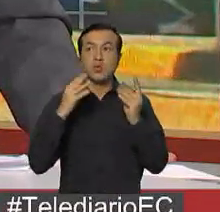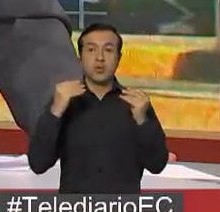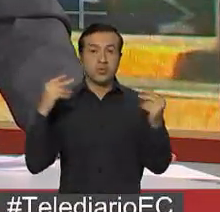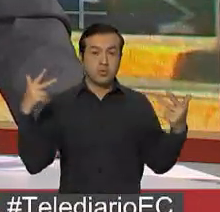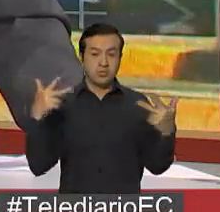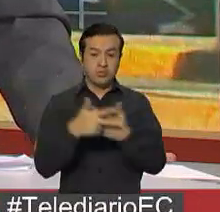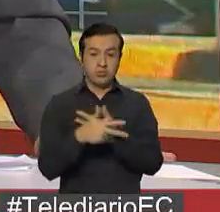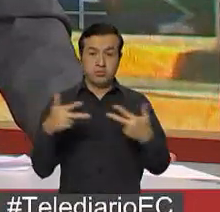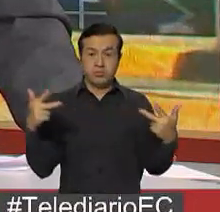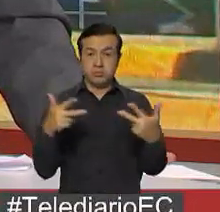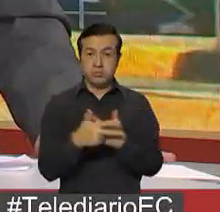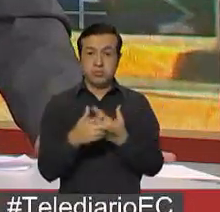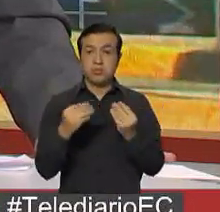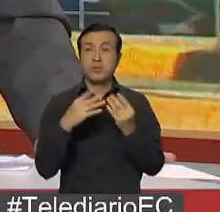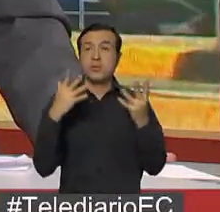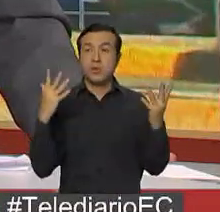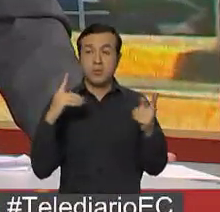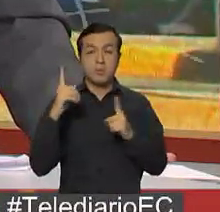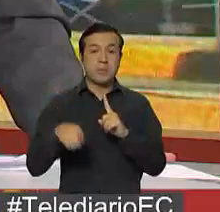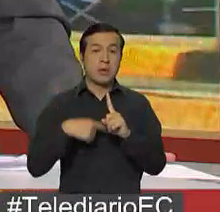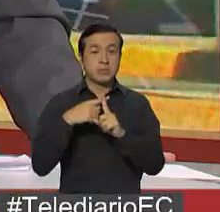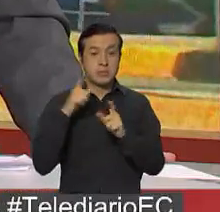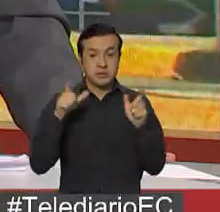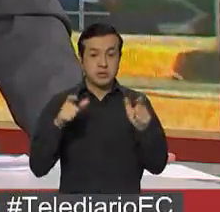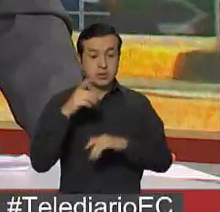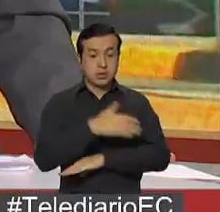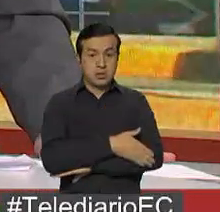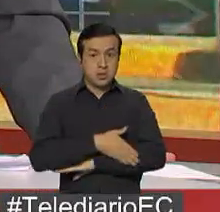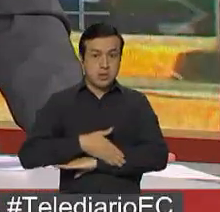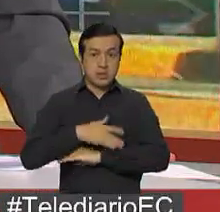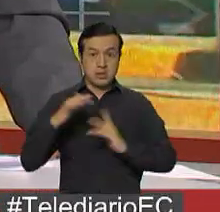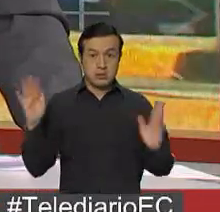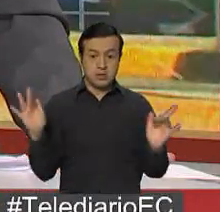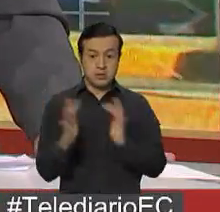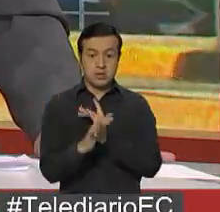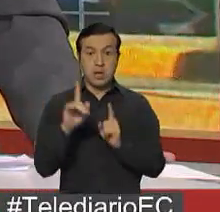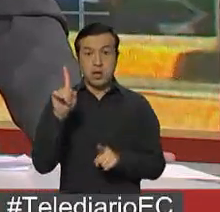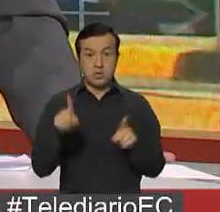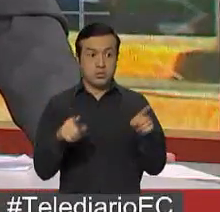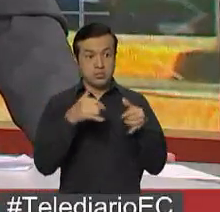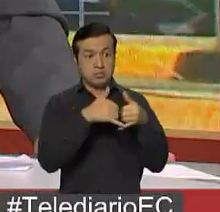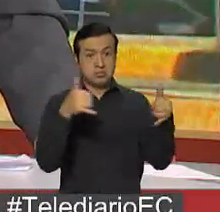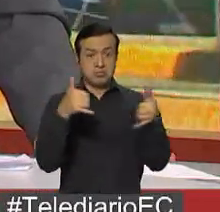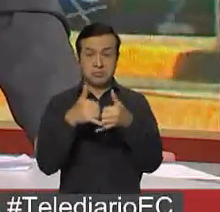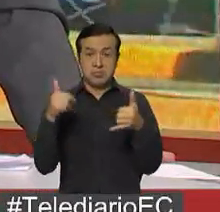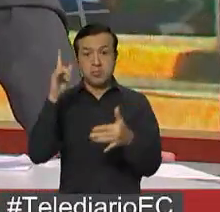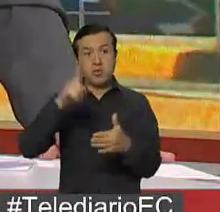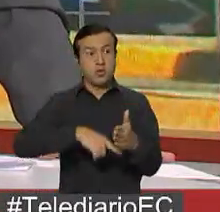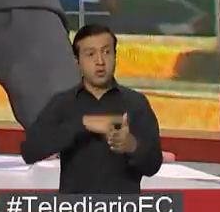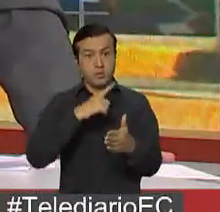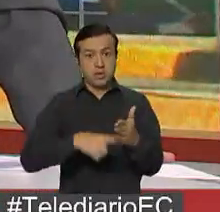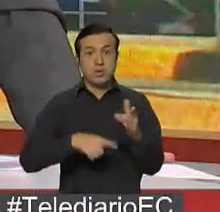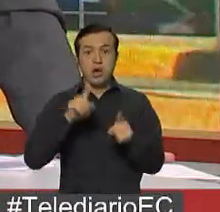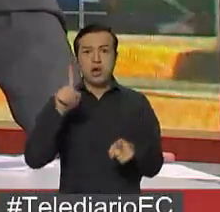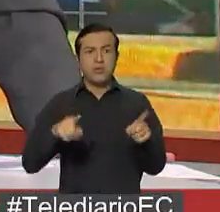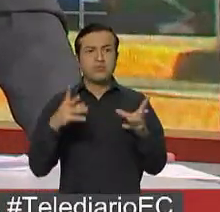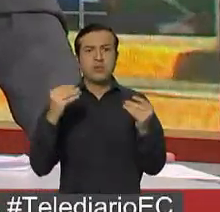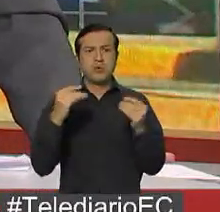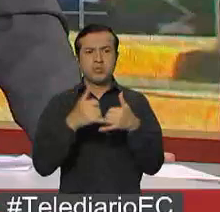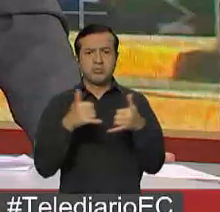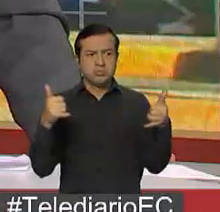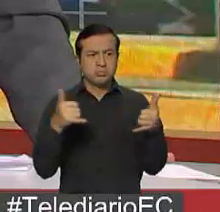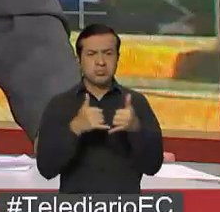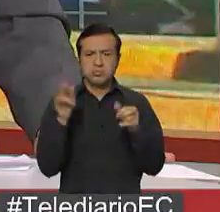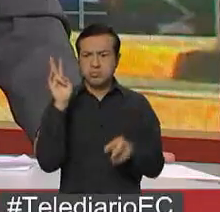vehícular el incremento del número de personas en las calles y varios locales que abrieron pese a la prohibición fue el escenario que se